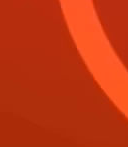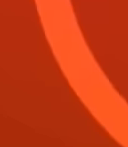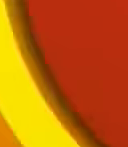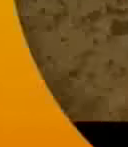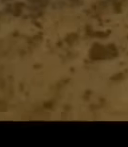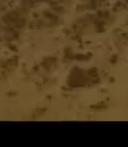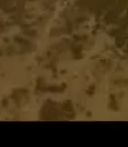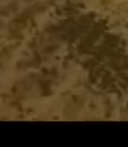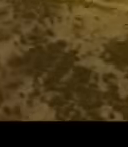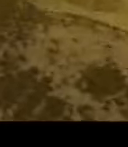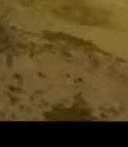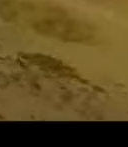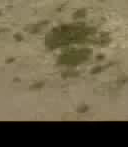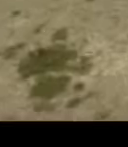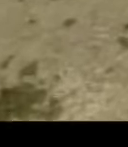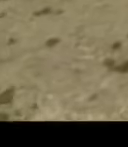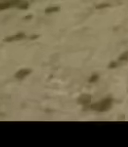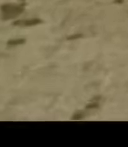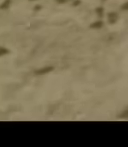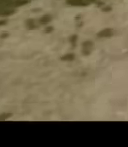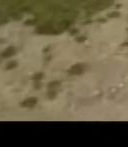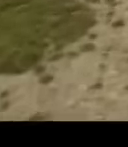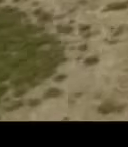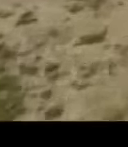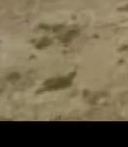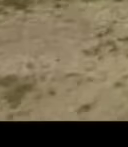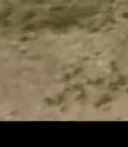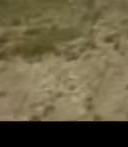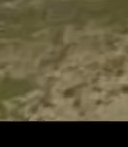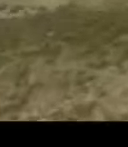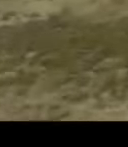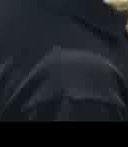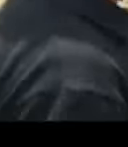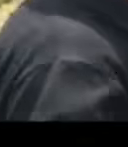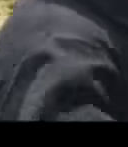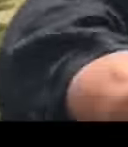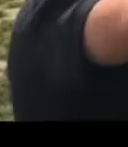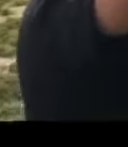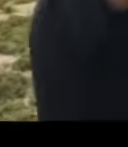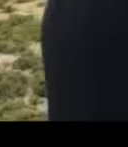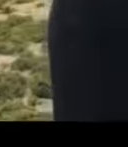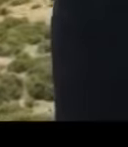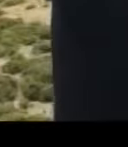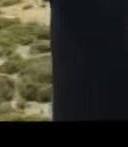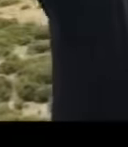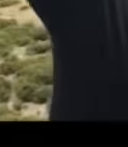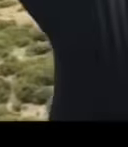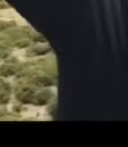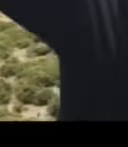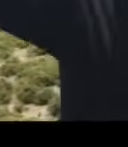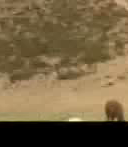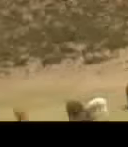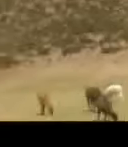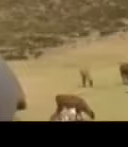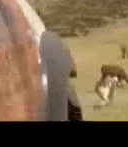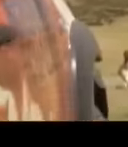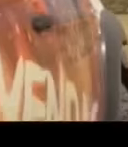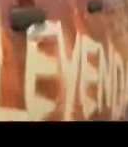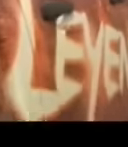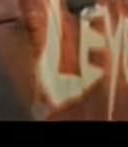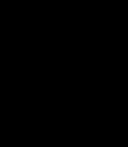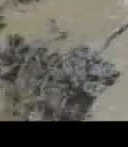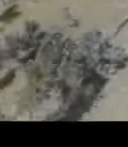En Rodando Ecuador Leyendas, vamos en busca del Huacaicique y el Chuzalongo. El gran lago es el globo celeste que está lleno